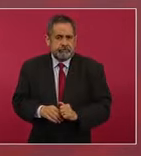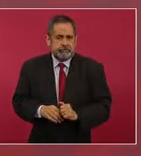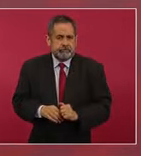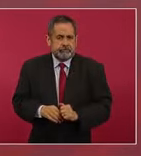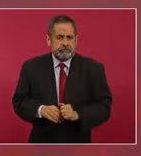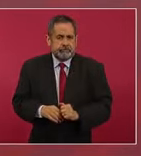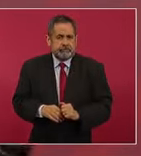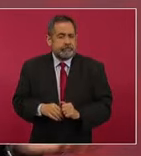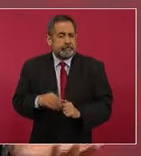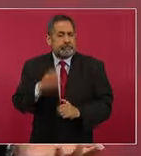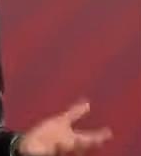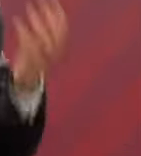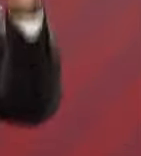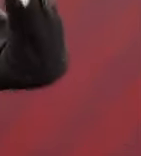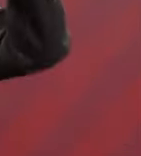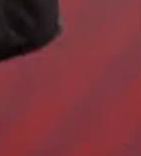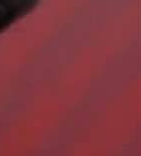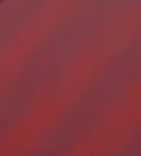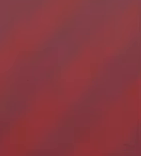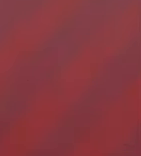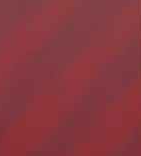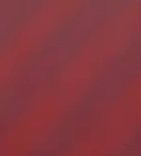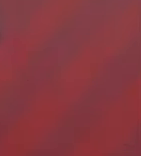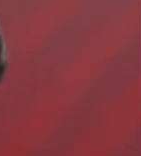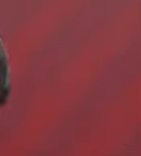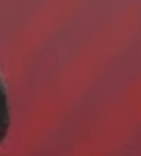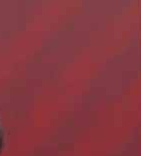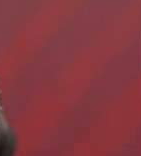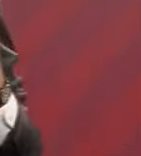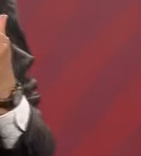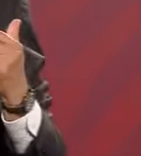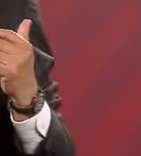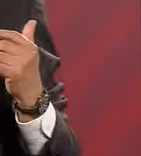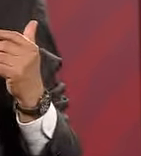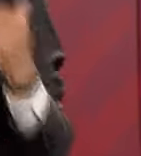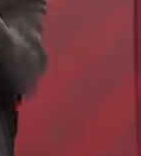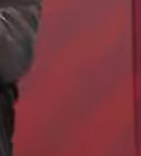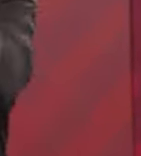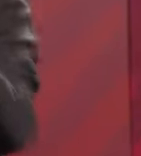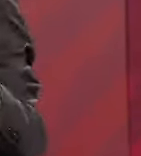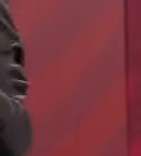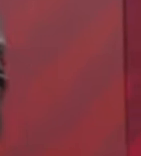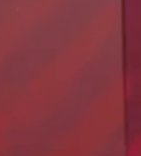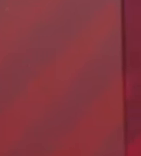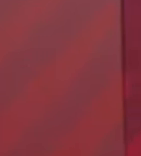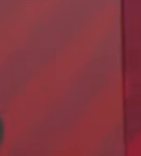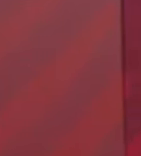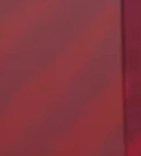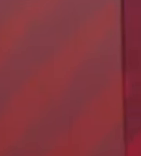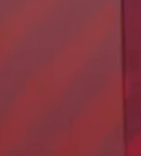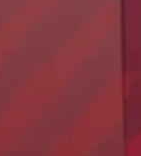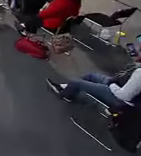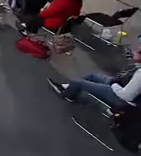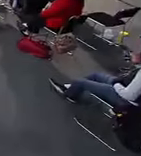Entonces es muy cómodo, pero estoy hablando de los más avanzados. No, otros